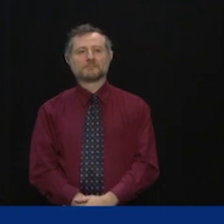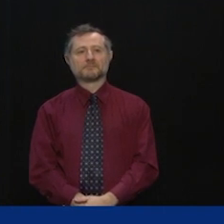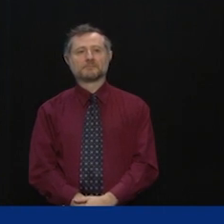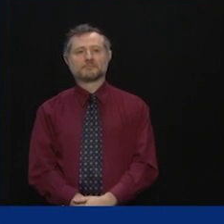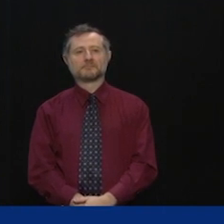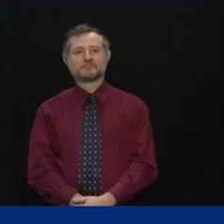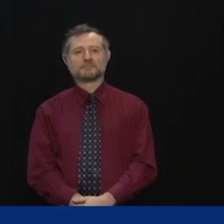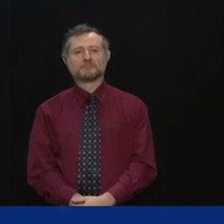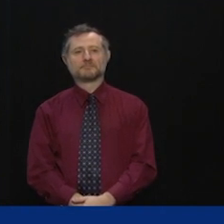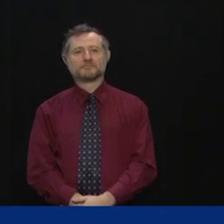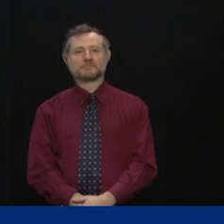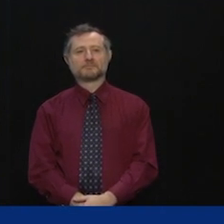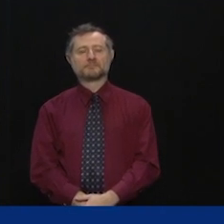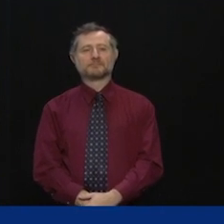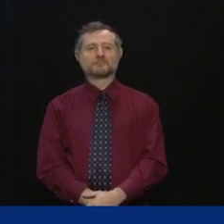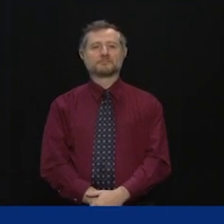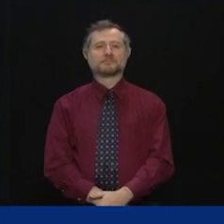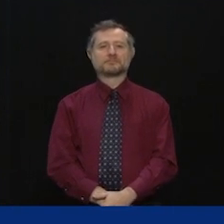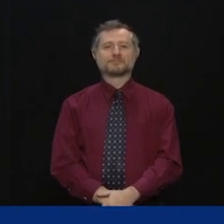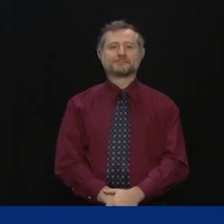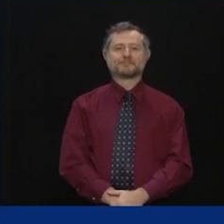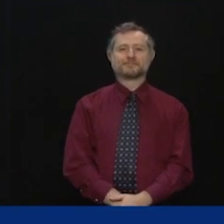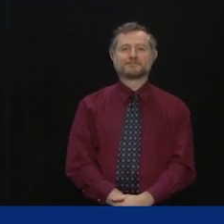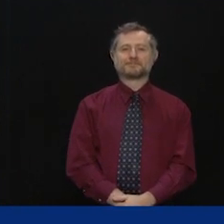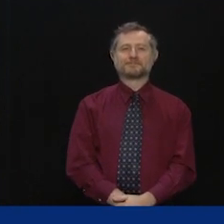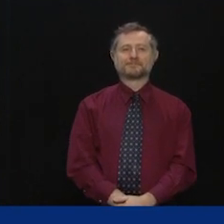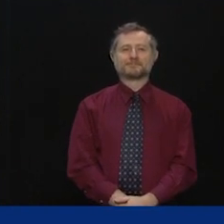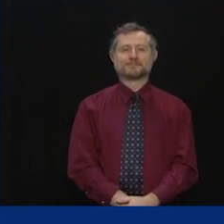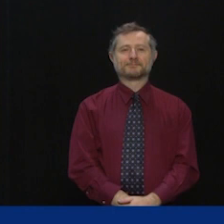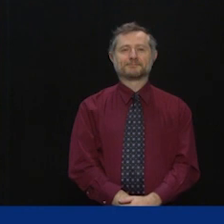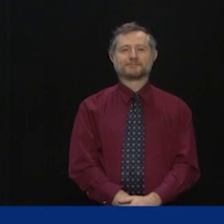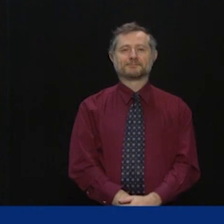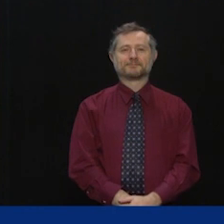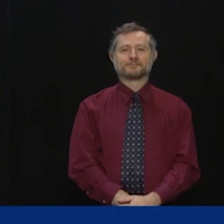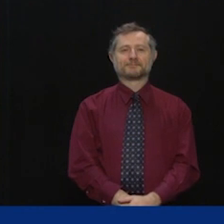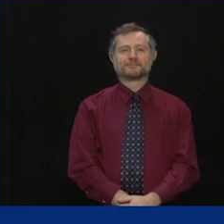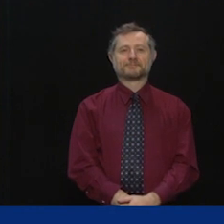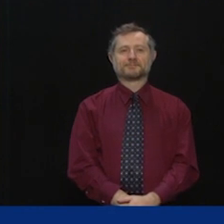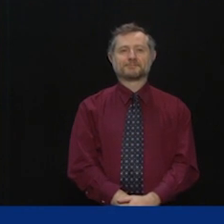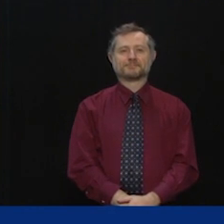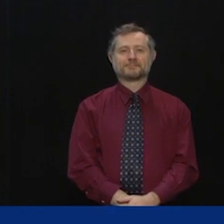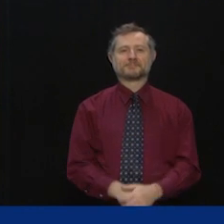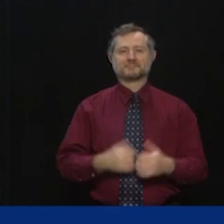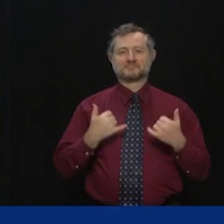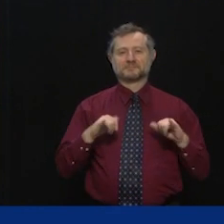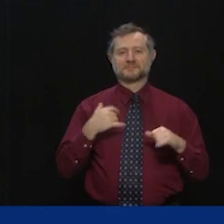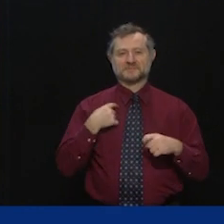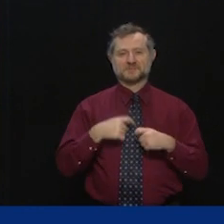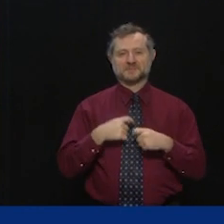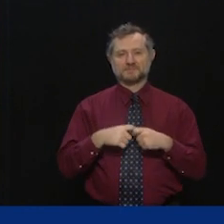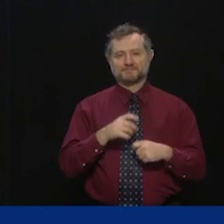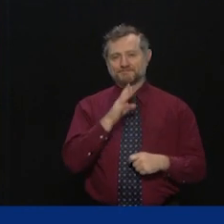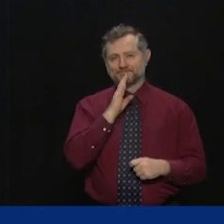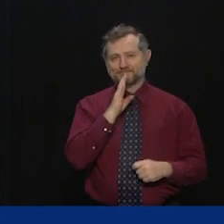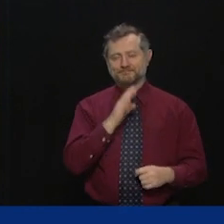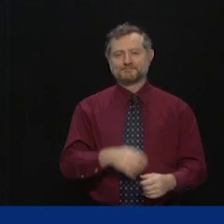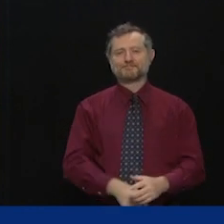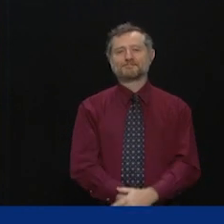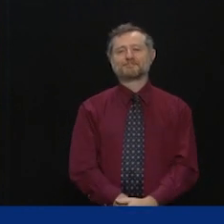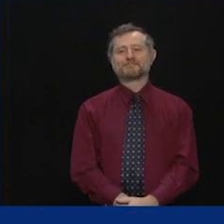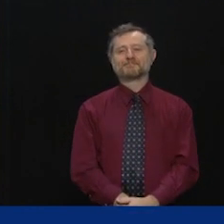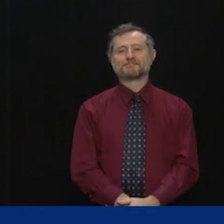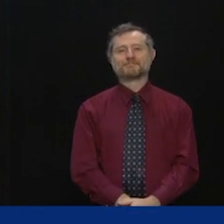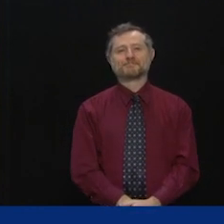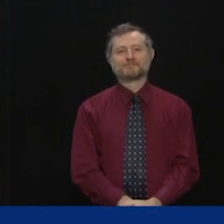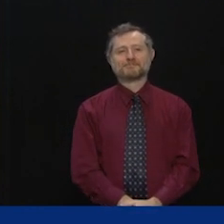vengan a vacunarse aquí como lo tenemos en este centro, pero especialmente aquellas personas que son